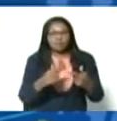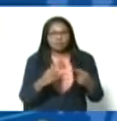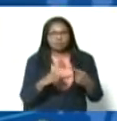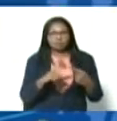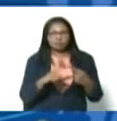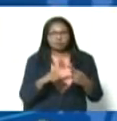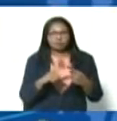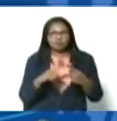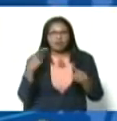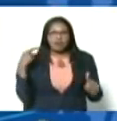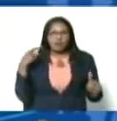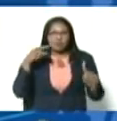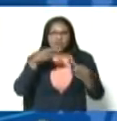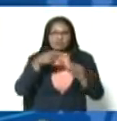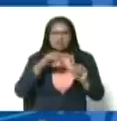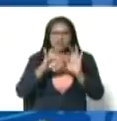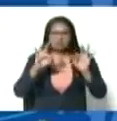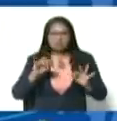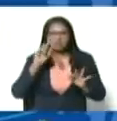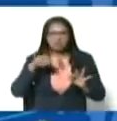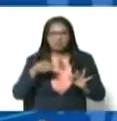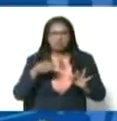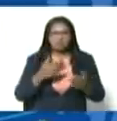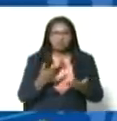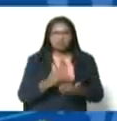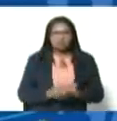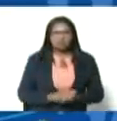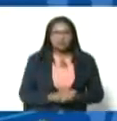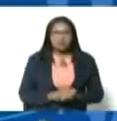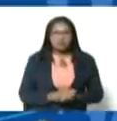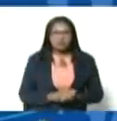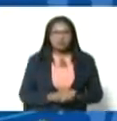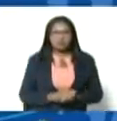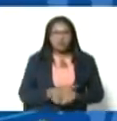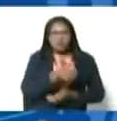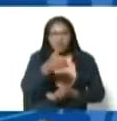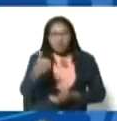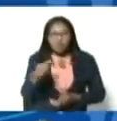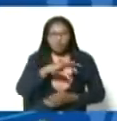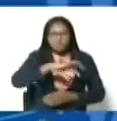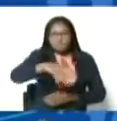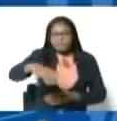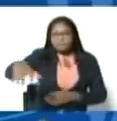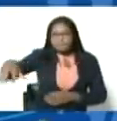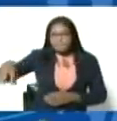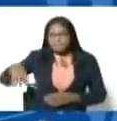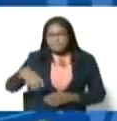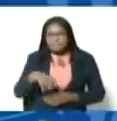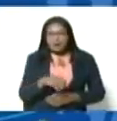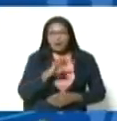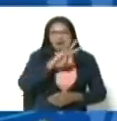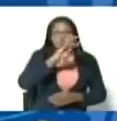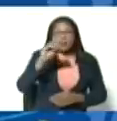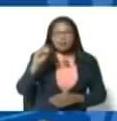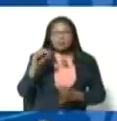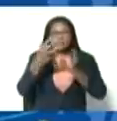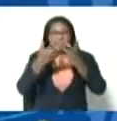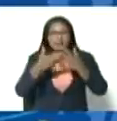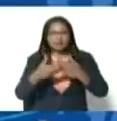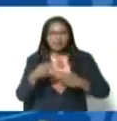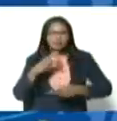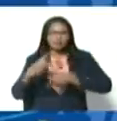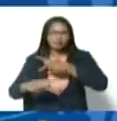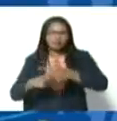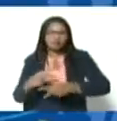una ruta nacional del transporte, de la tienda del transportista. Vamos a estar por cada uno de los estados con las 40 empresas de producción nacional y